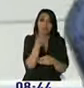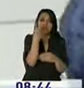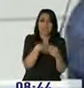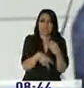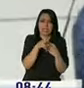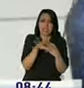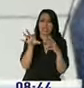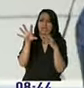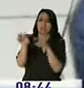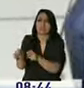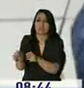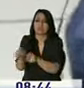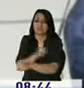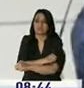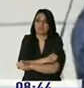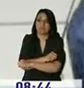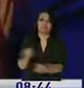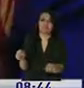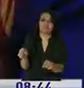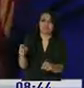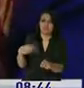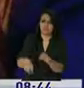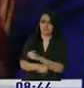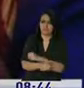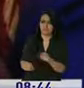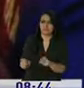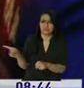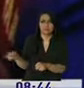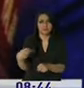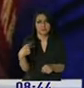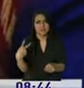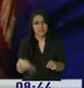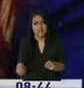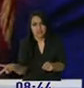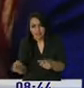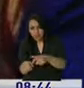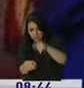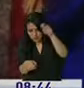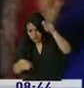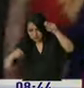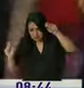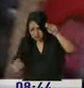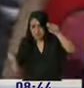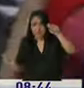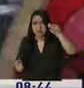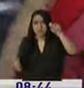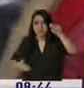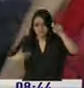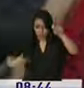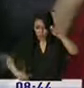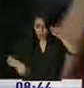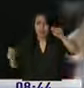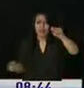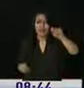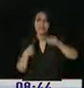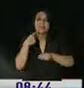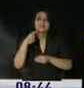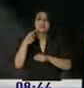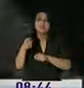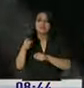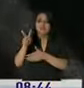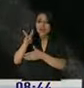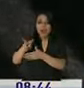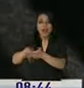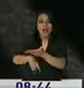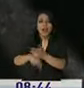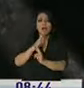antes inimaginable. Mire lo que le ha hecho a mi hija, la ha marcado todito el cuerpo, la ha pegado solamente porque no le ha dado una lección. El problema